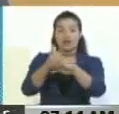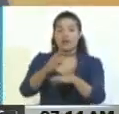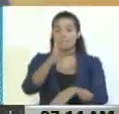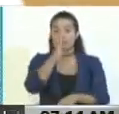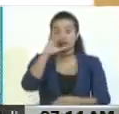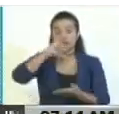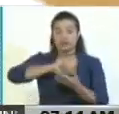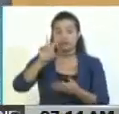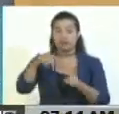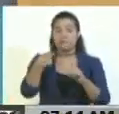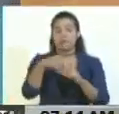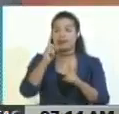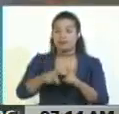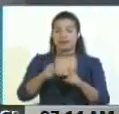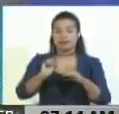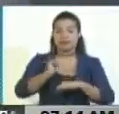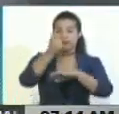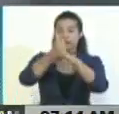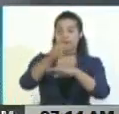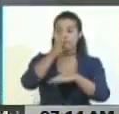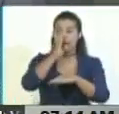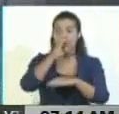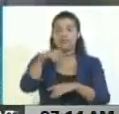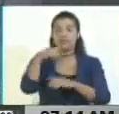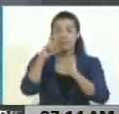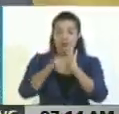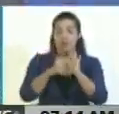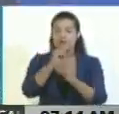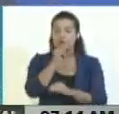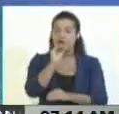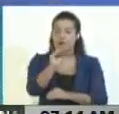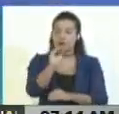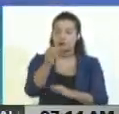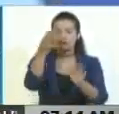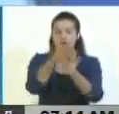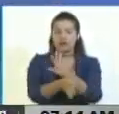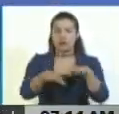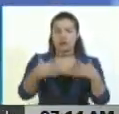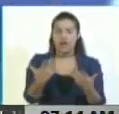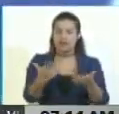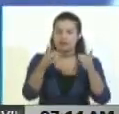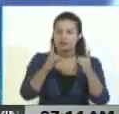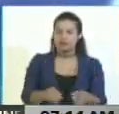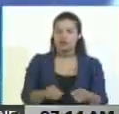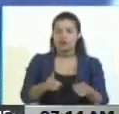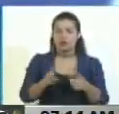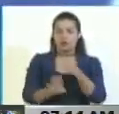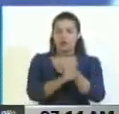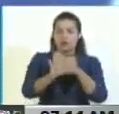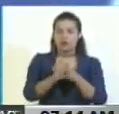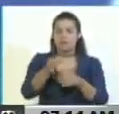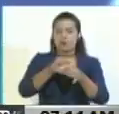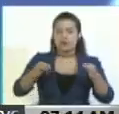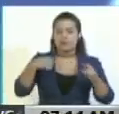y de la Superintendencia de Bancos se encargarán de informar los detalles del mecanismo acordado en resguardo de nuestra moneda y de